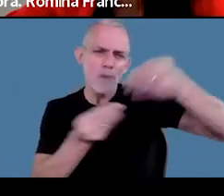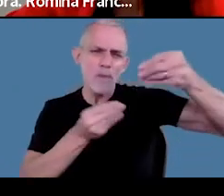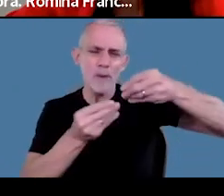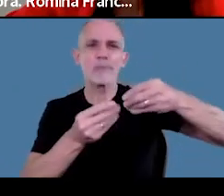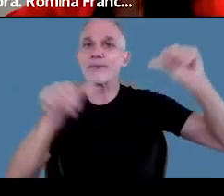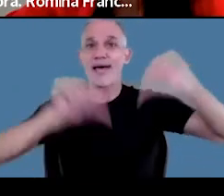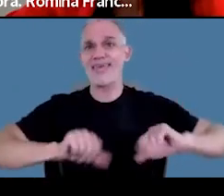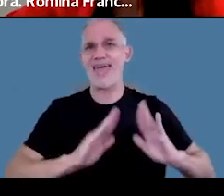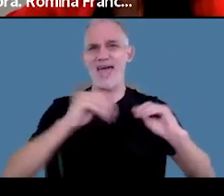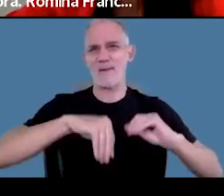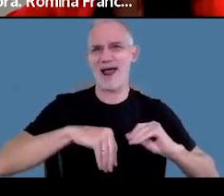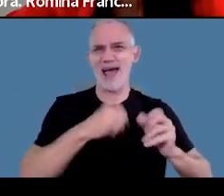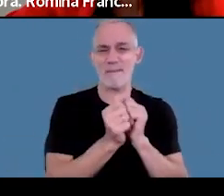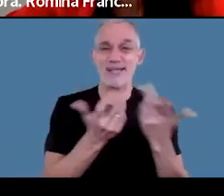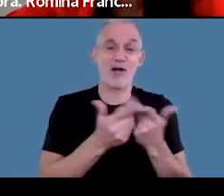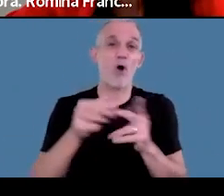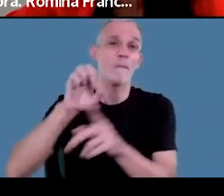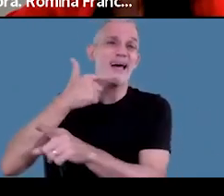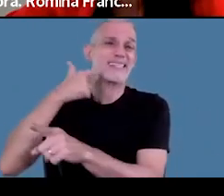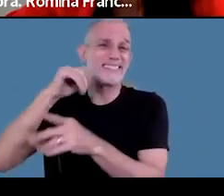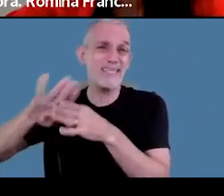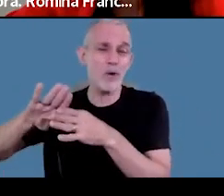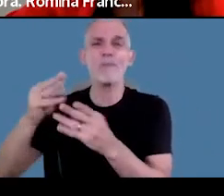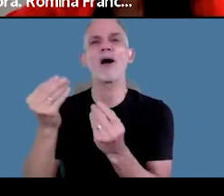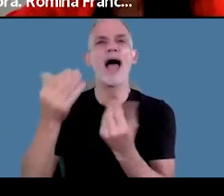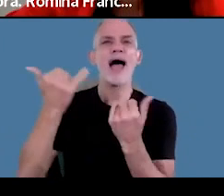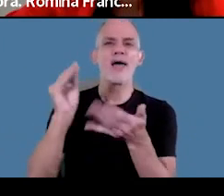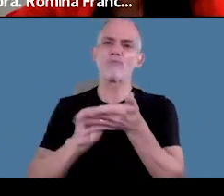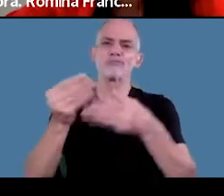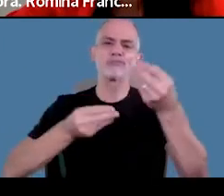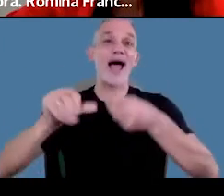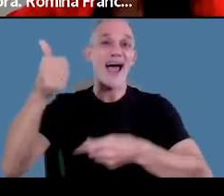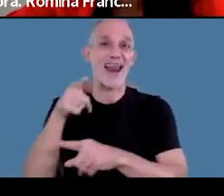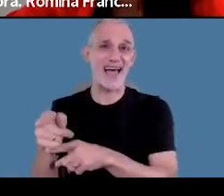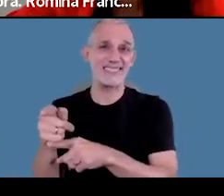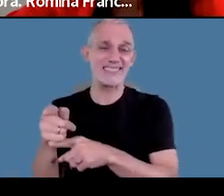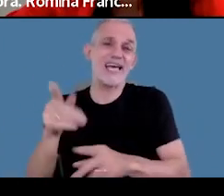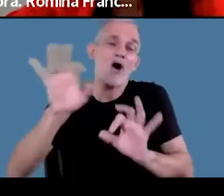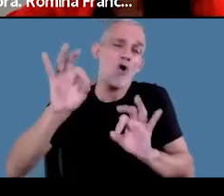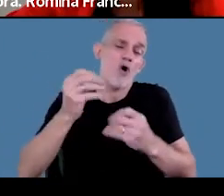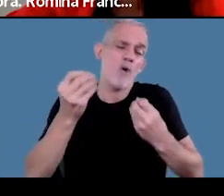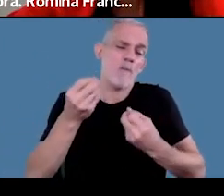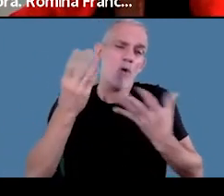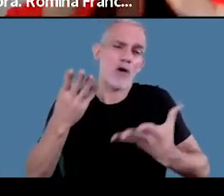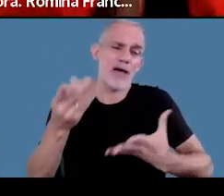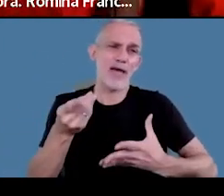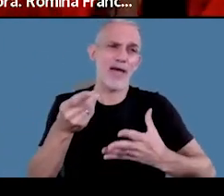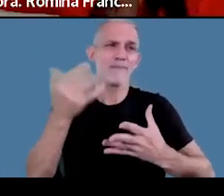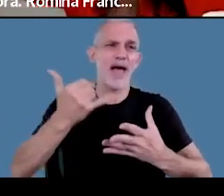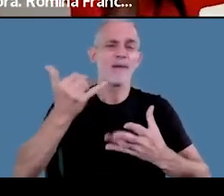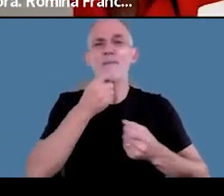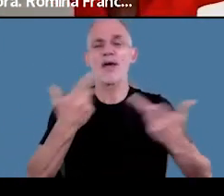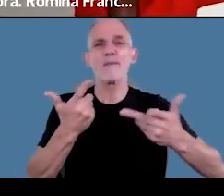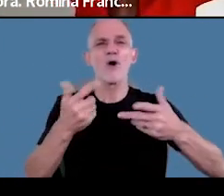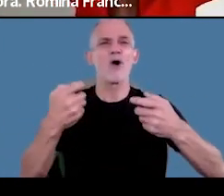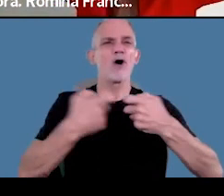quebranto, o un pasivo porque tienen contabilizada una ganancia, o porque hay seguramente, cuando aplican las